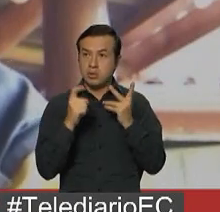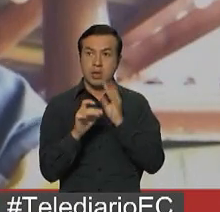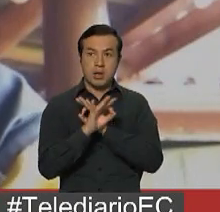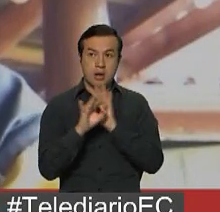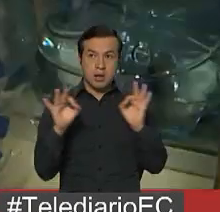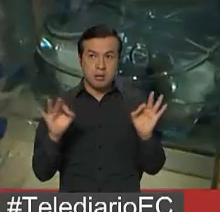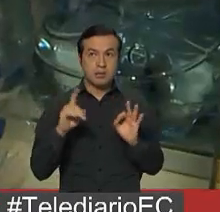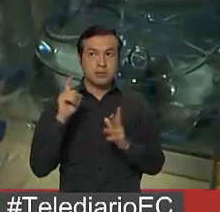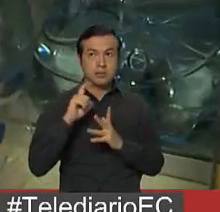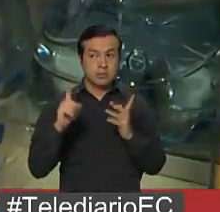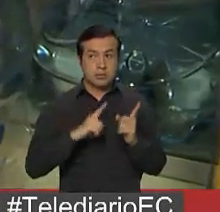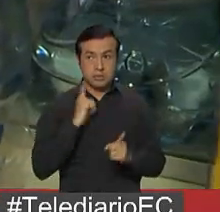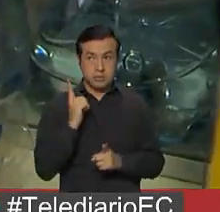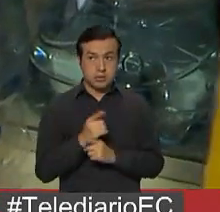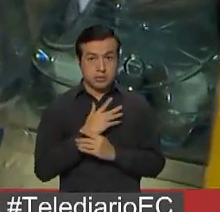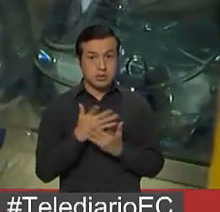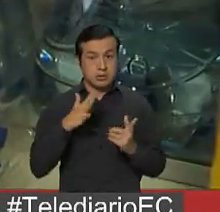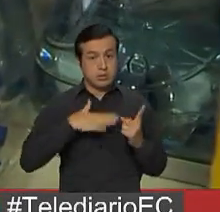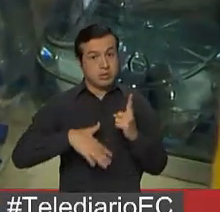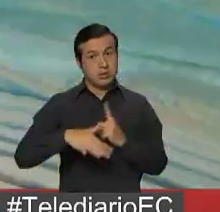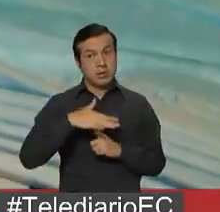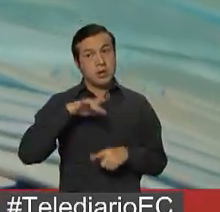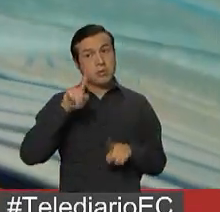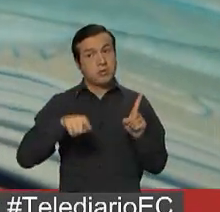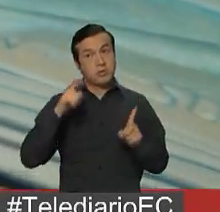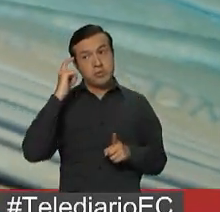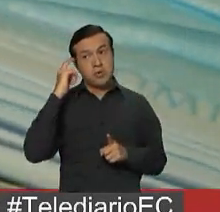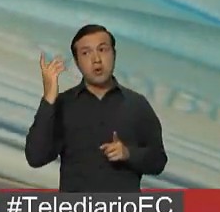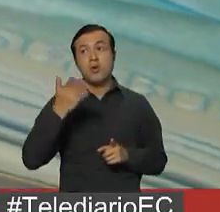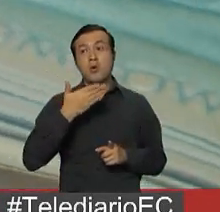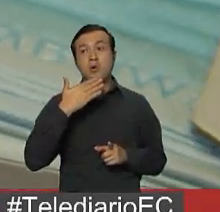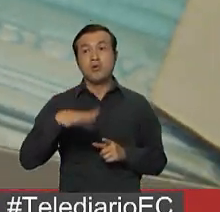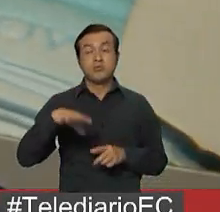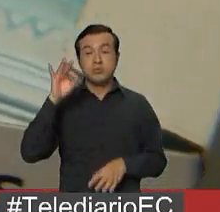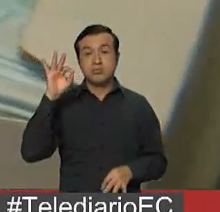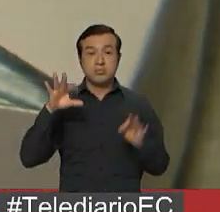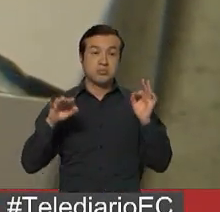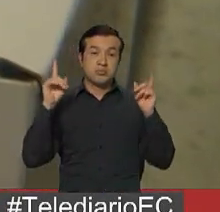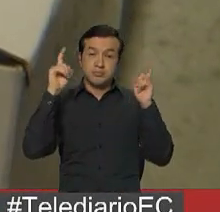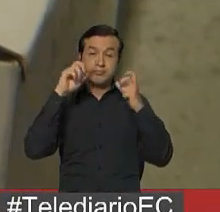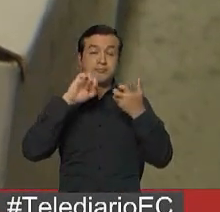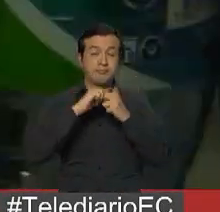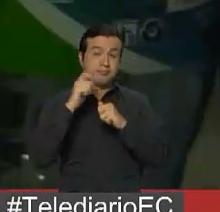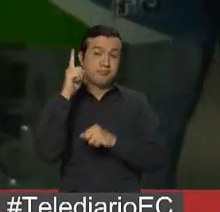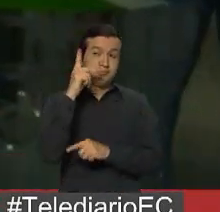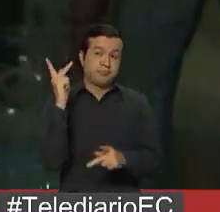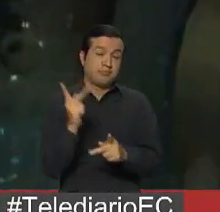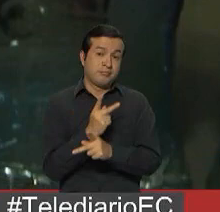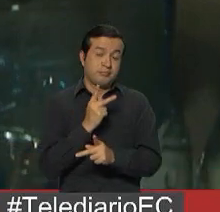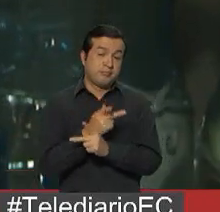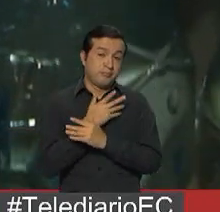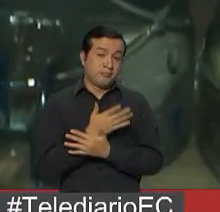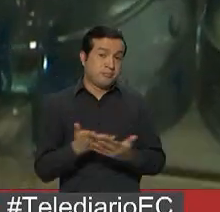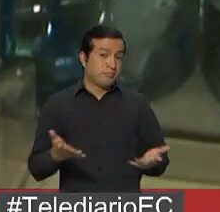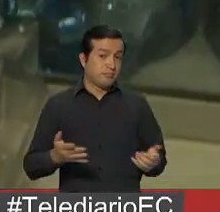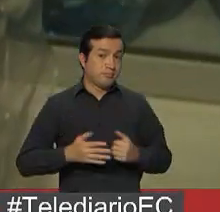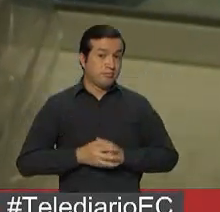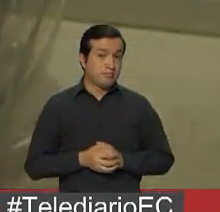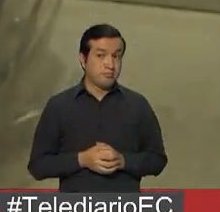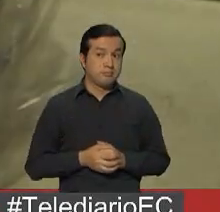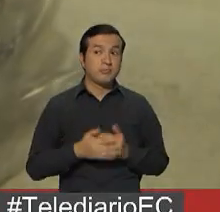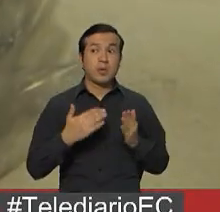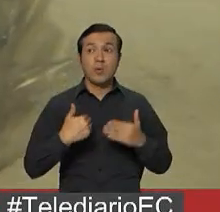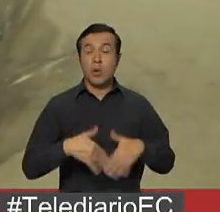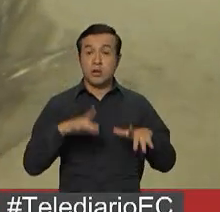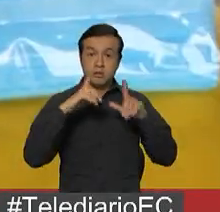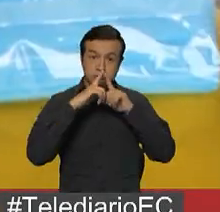desecharla en esta coyuntura quizás no hay mucho de donde escoger por las limitaciones del aislamiento o por el dinero que se tiene cualquier